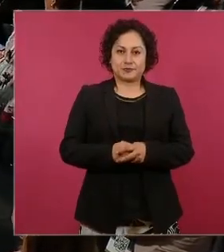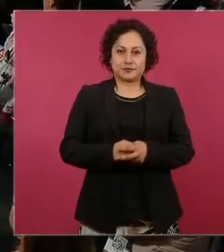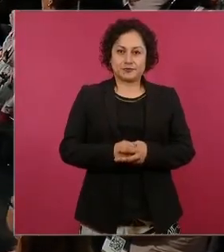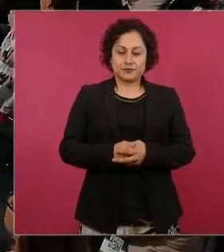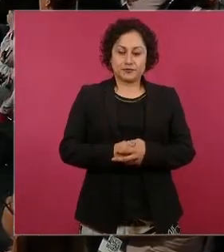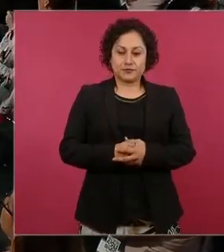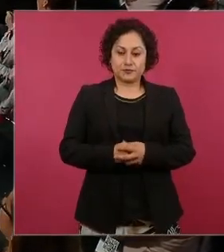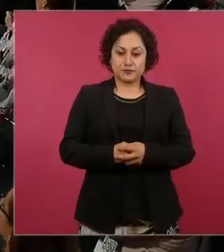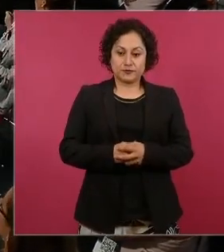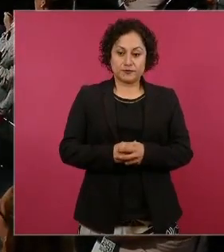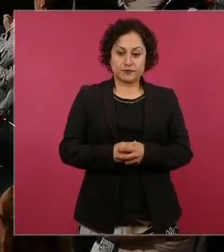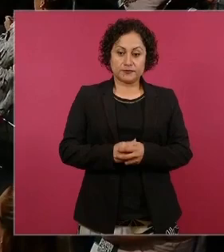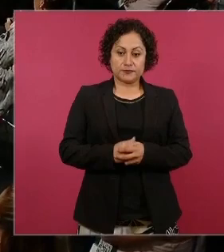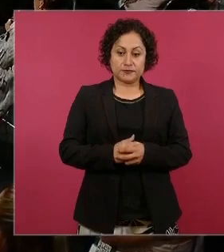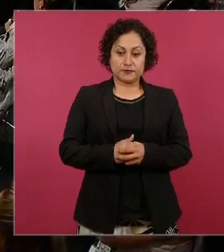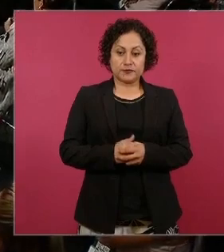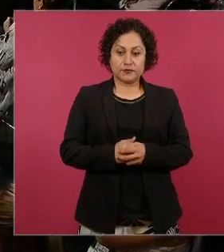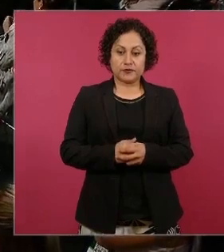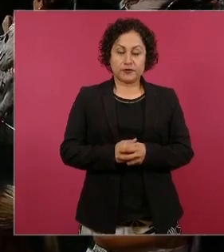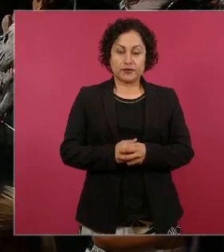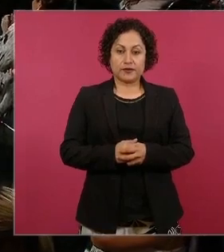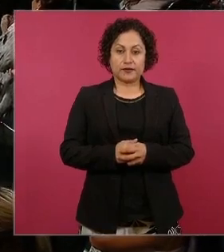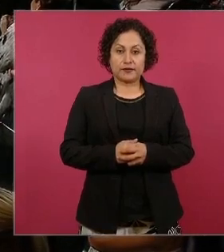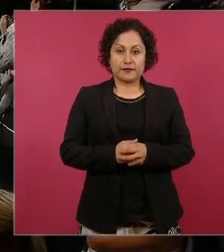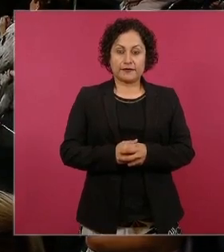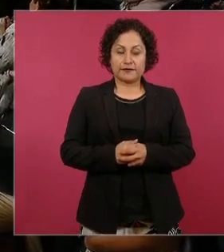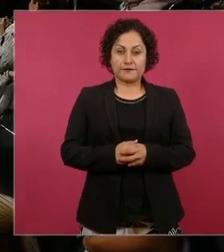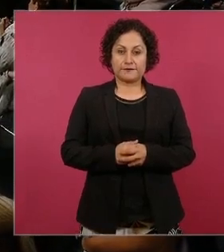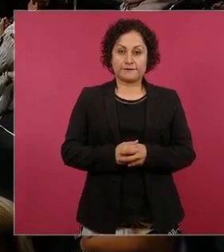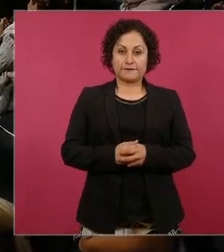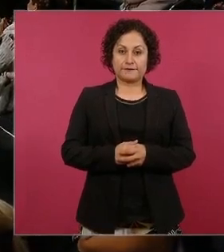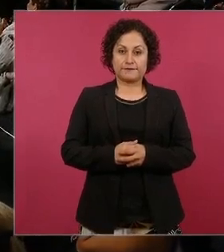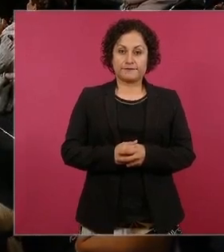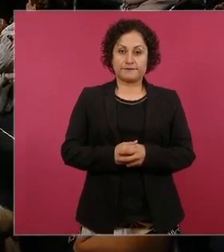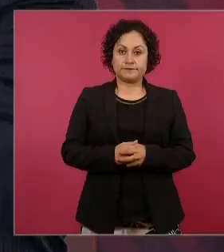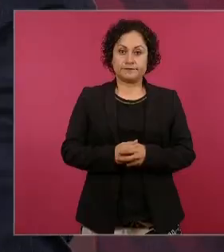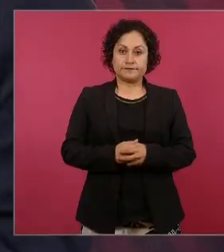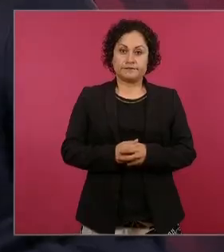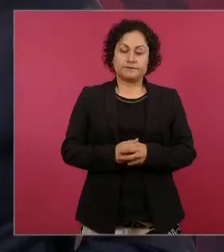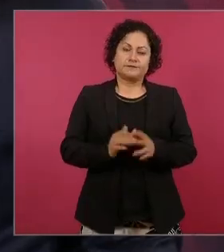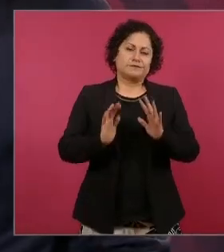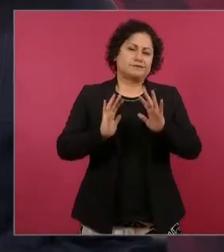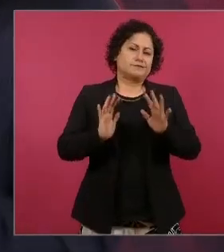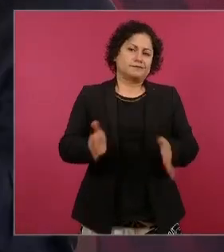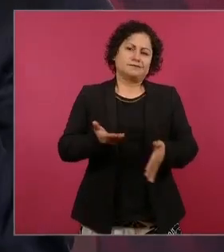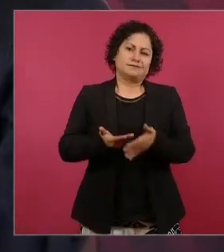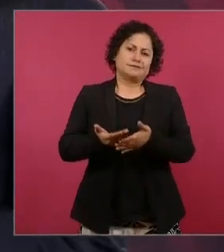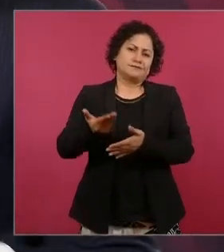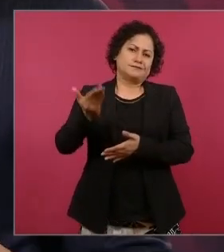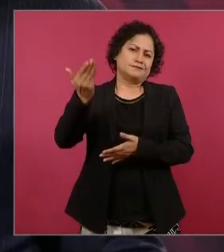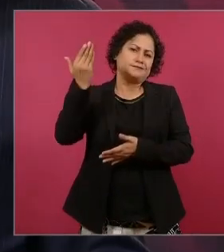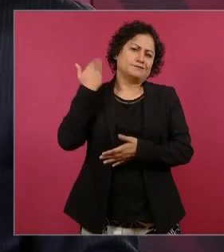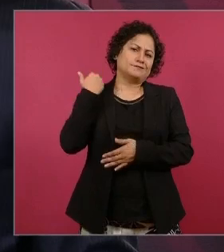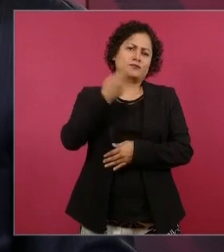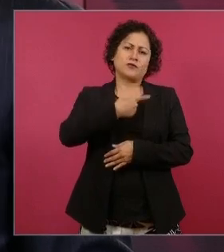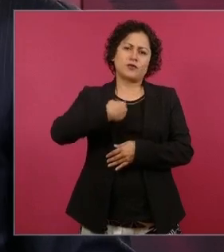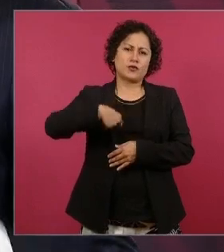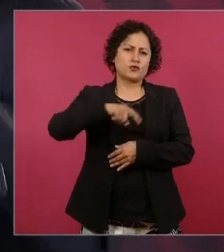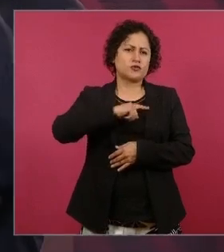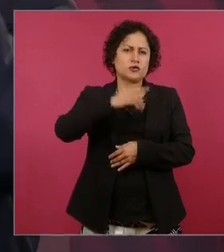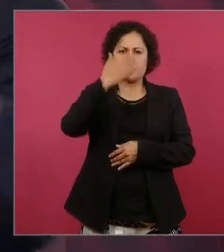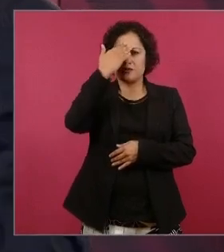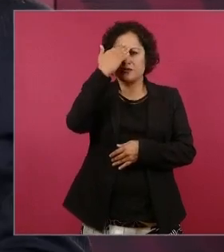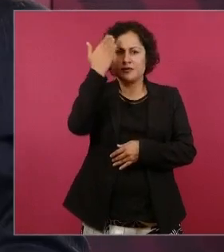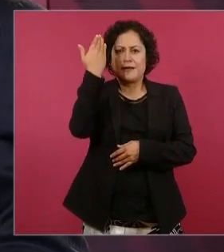eso se cierra toda posibilidad de diálogo. Creo que sí. Desde ya nosotros ya tenemos una estrategia